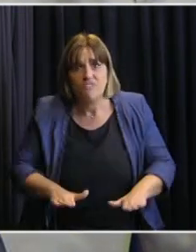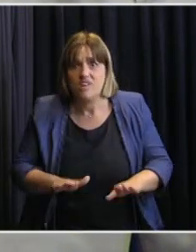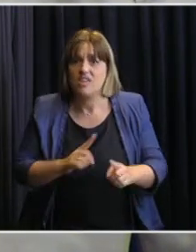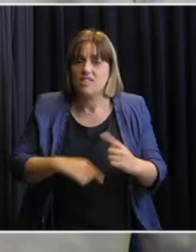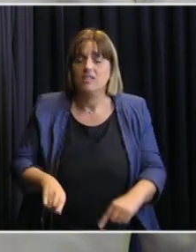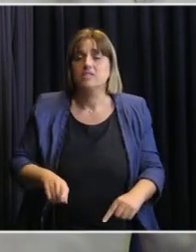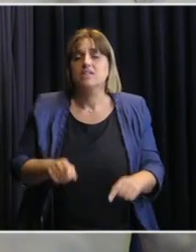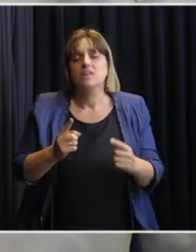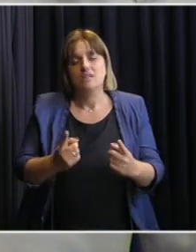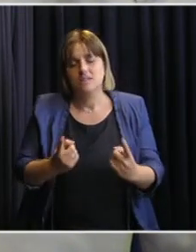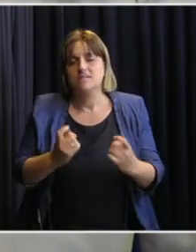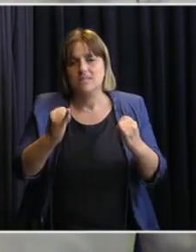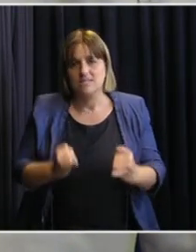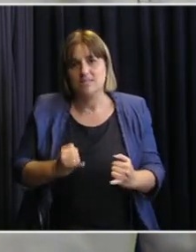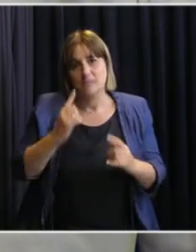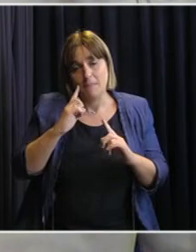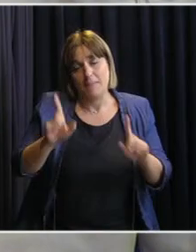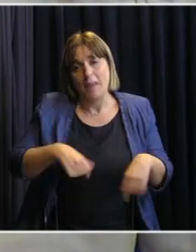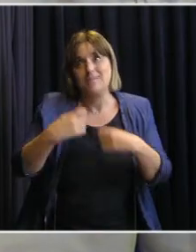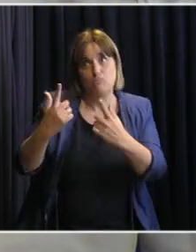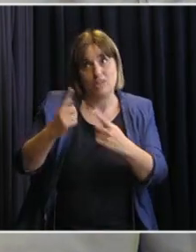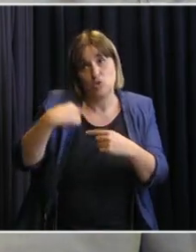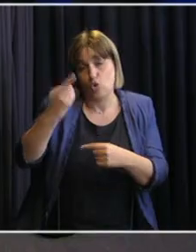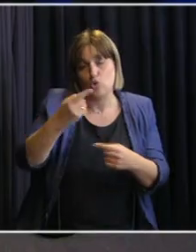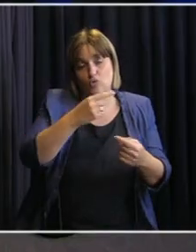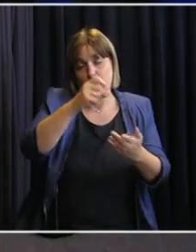corta del sector corto, el comercio exterior.